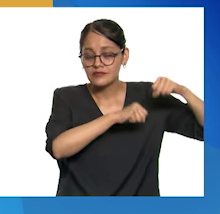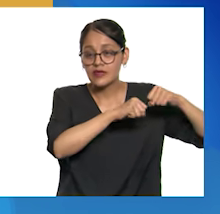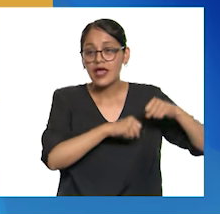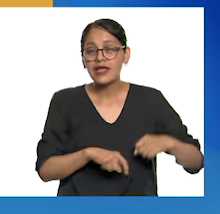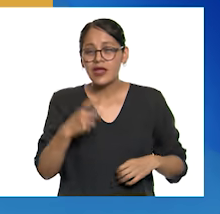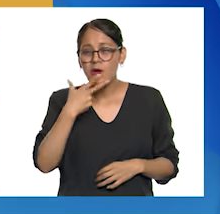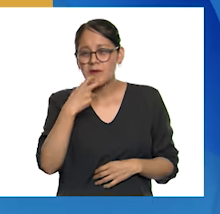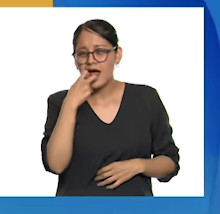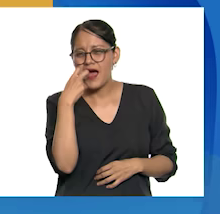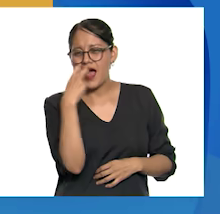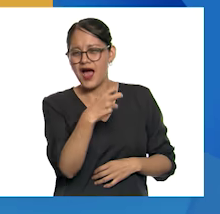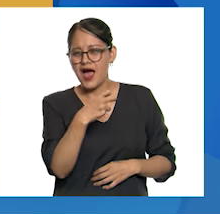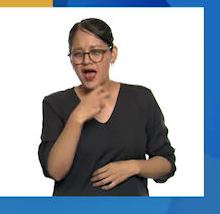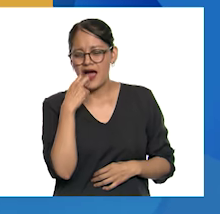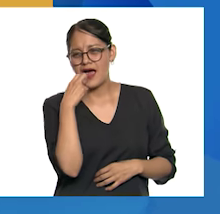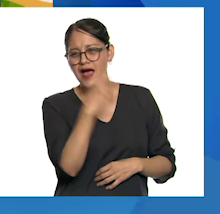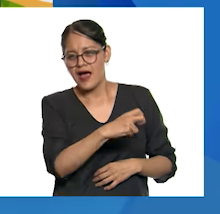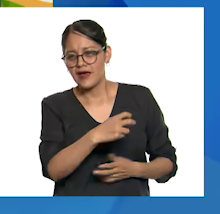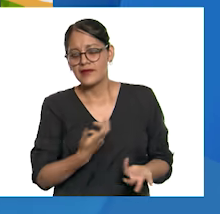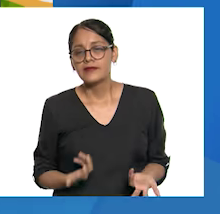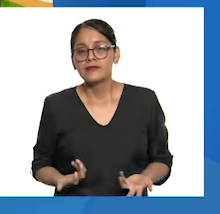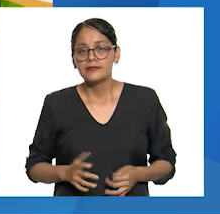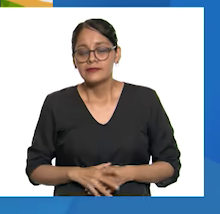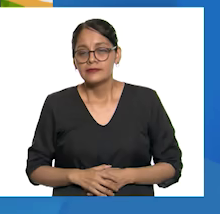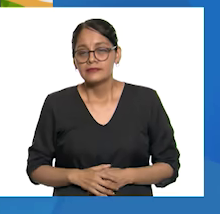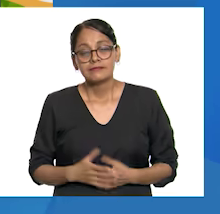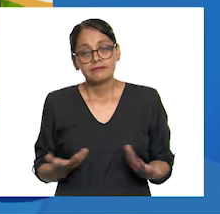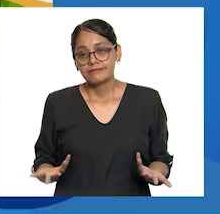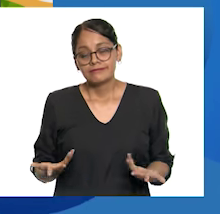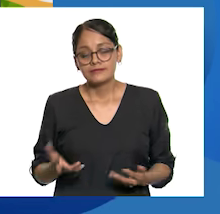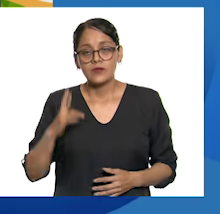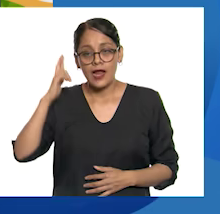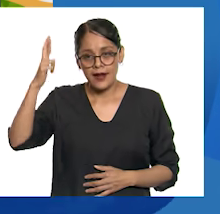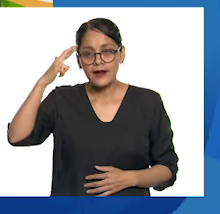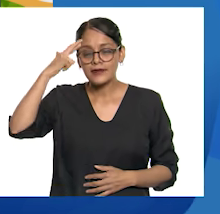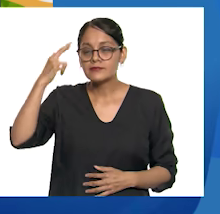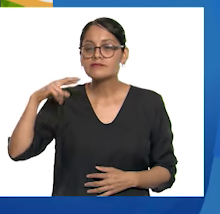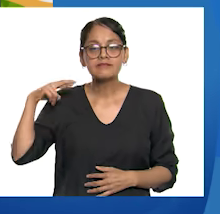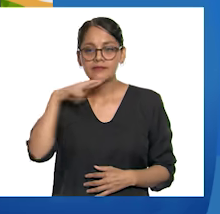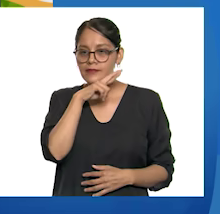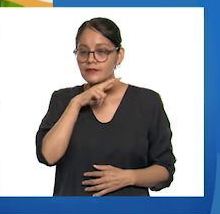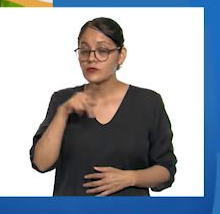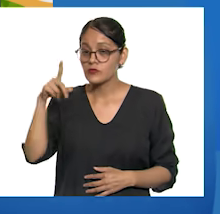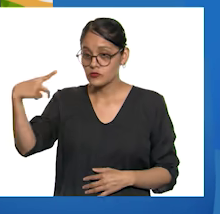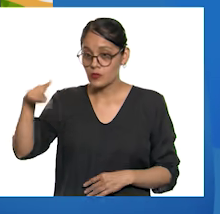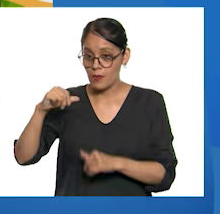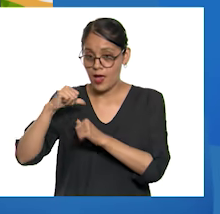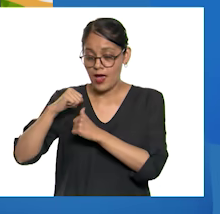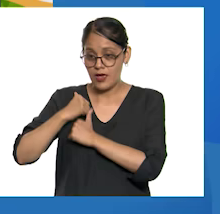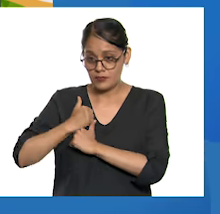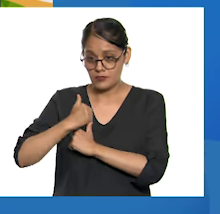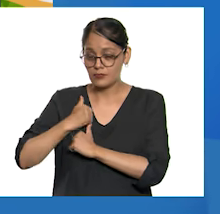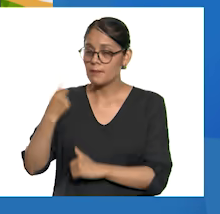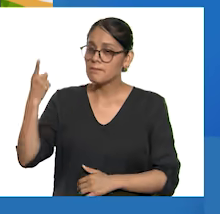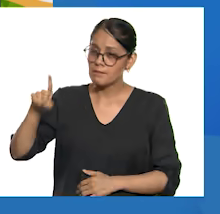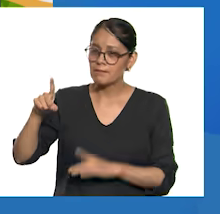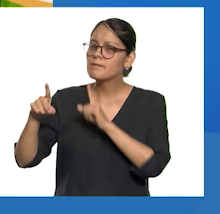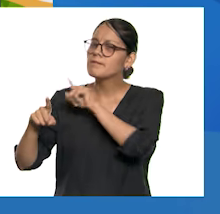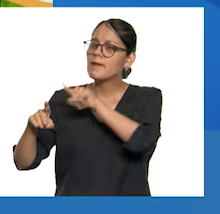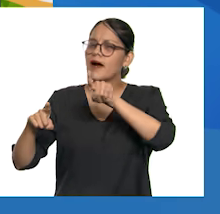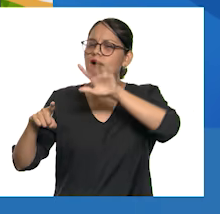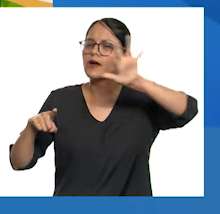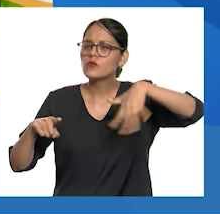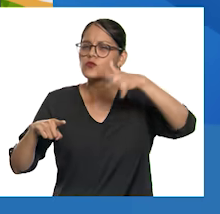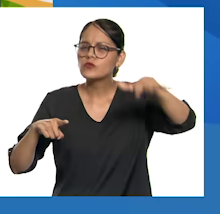ladrón con todas sus fuerzas. El rey ordenó de inmediato a los encargados de su guardarropa que fuesen en busca de